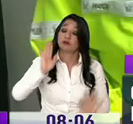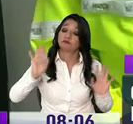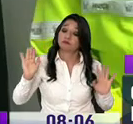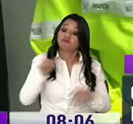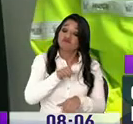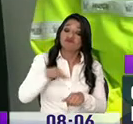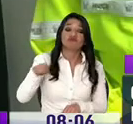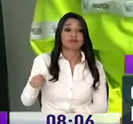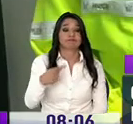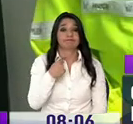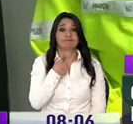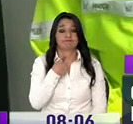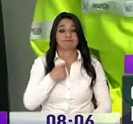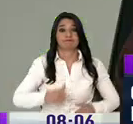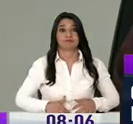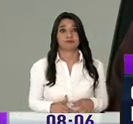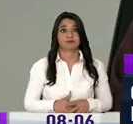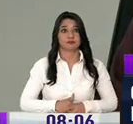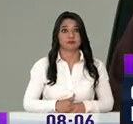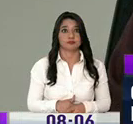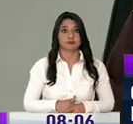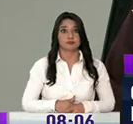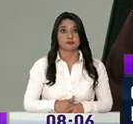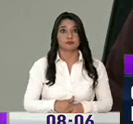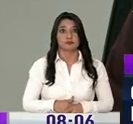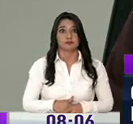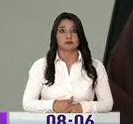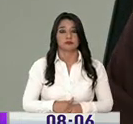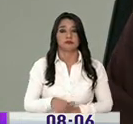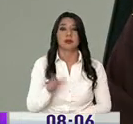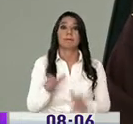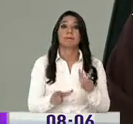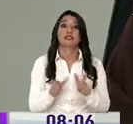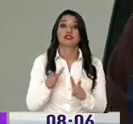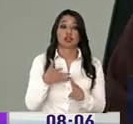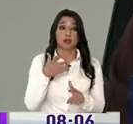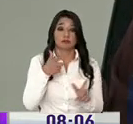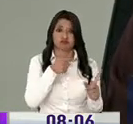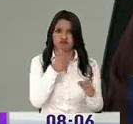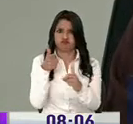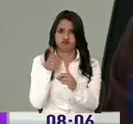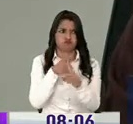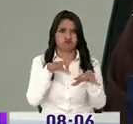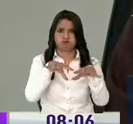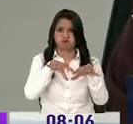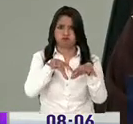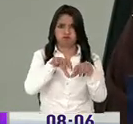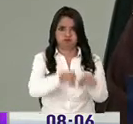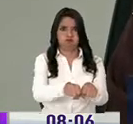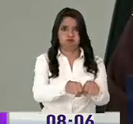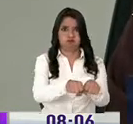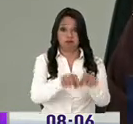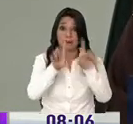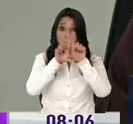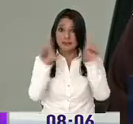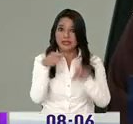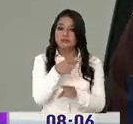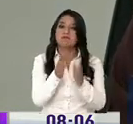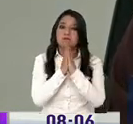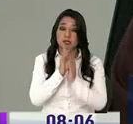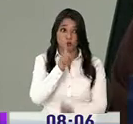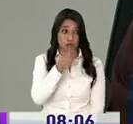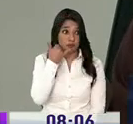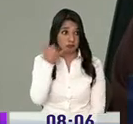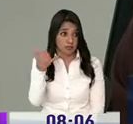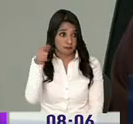consecuencias sufriría la víctima. La primera demanda que estas personas hicieron a los trabajadores de la empresa fue que no se